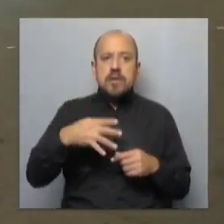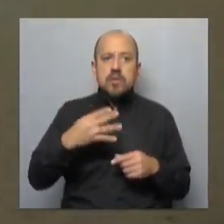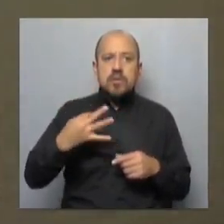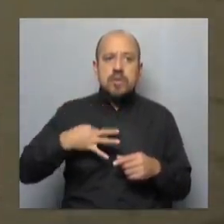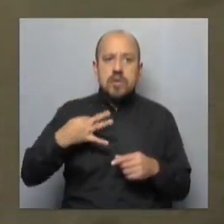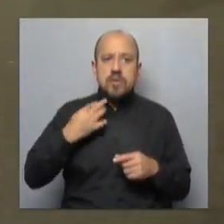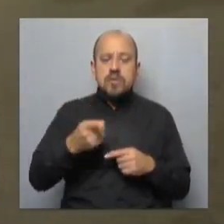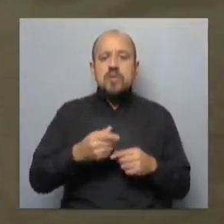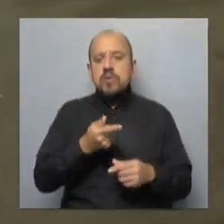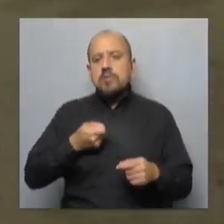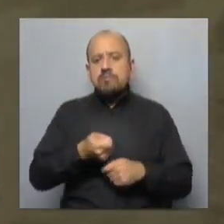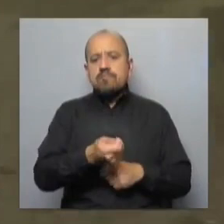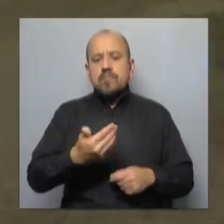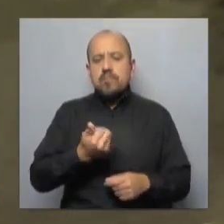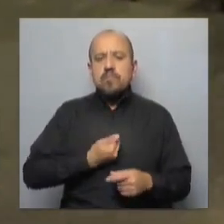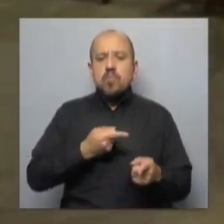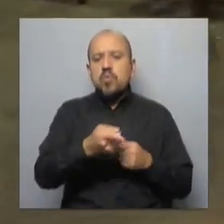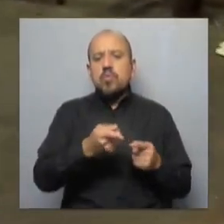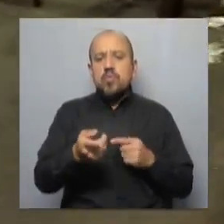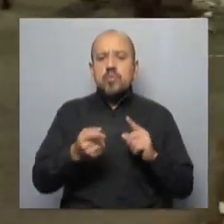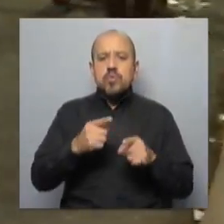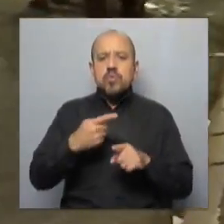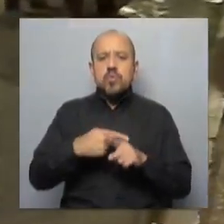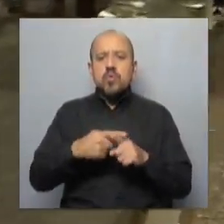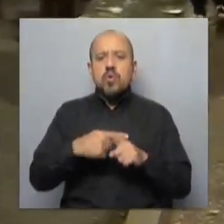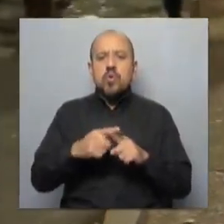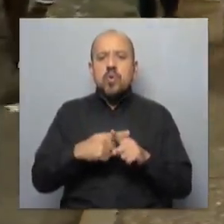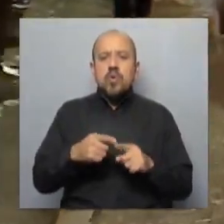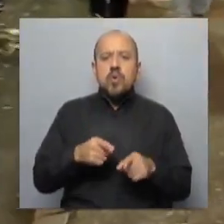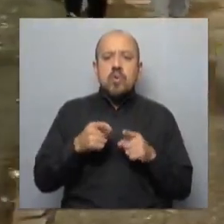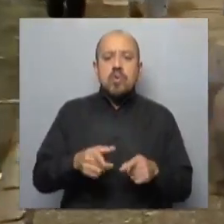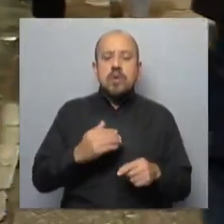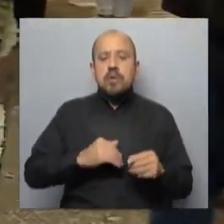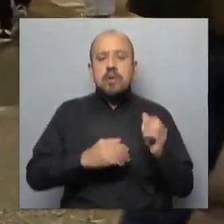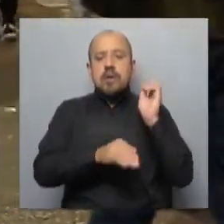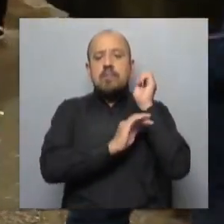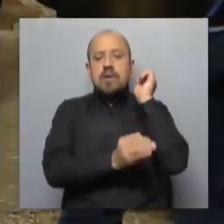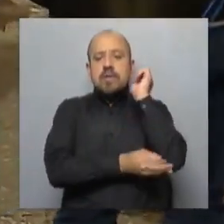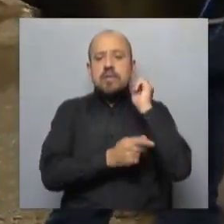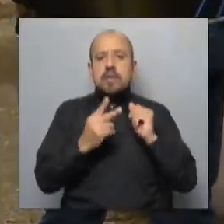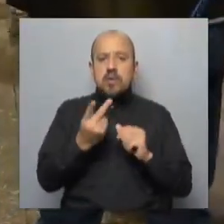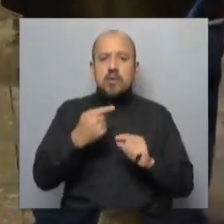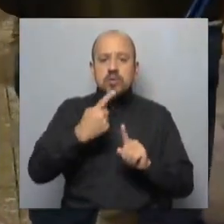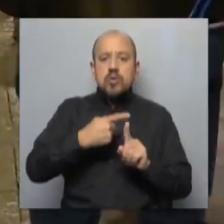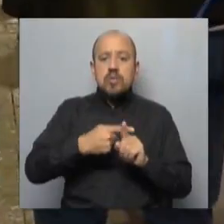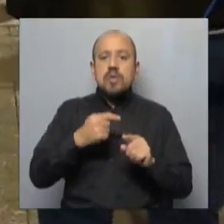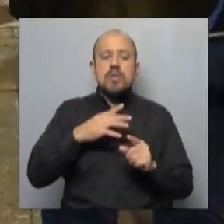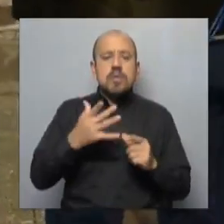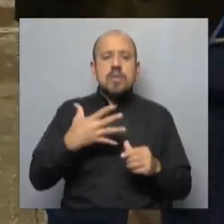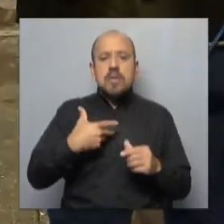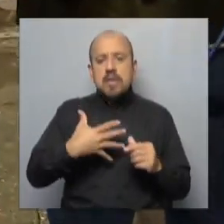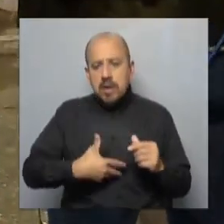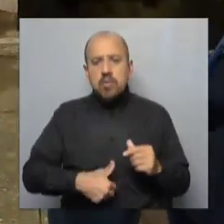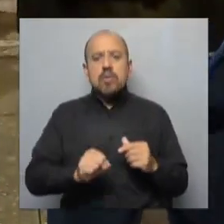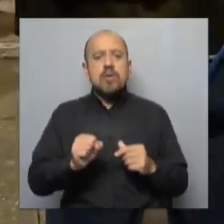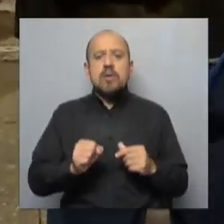perdón fue asesinada por su pareja por su novio cuando estaba embarazada de dos meses su novio quería abortar ella